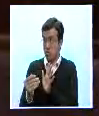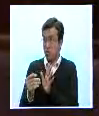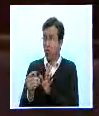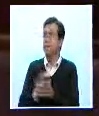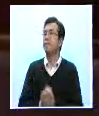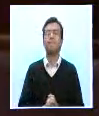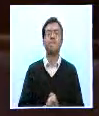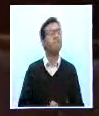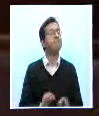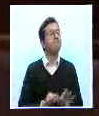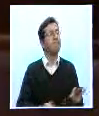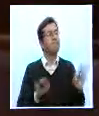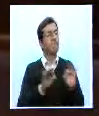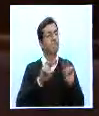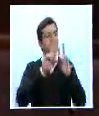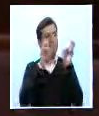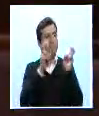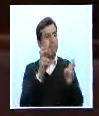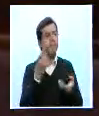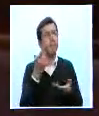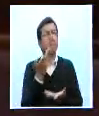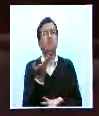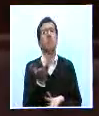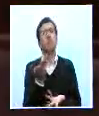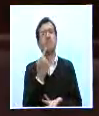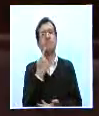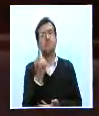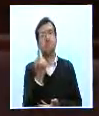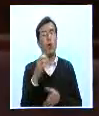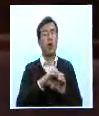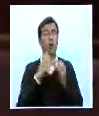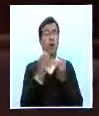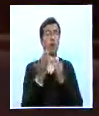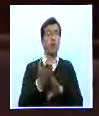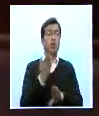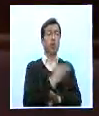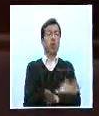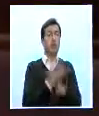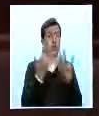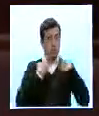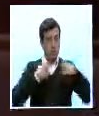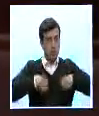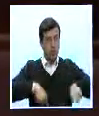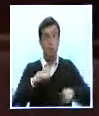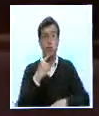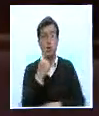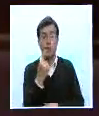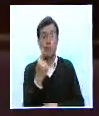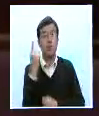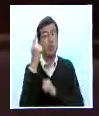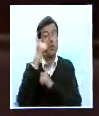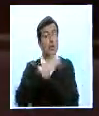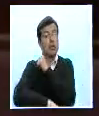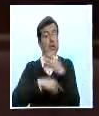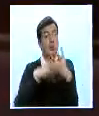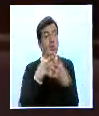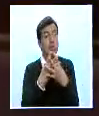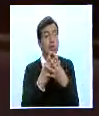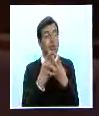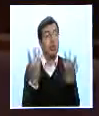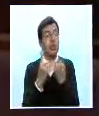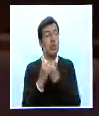importante y es que la tipificación tal cual la realizó la comisión para el primer debate lo establece como un delito y al establecerlo como